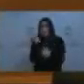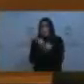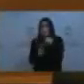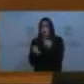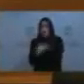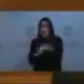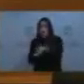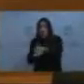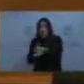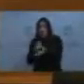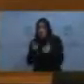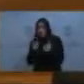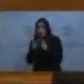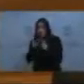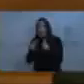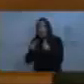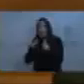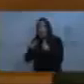visto el oncólogo.